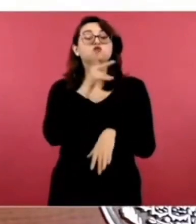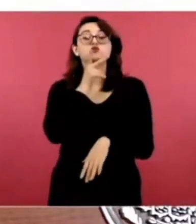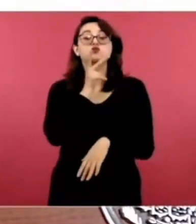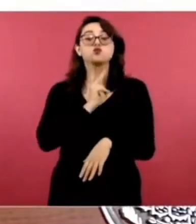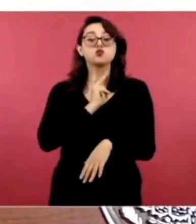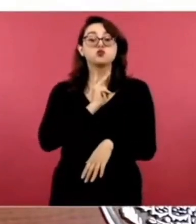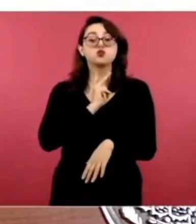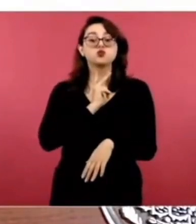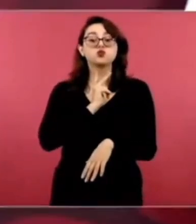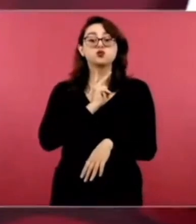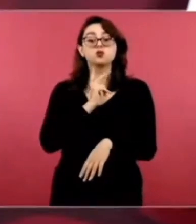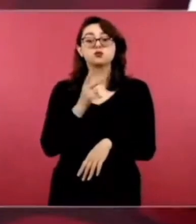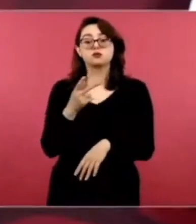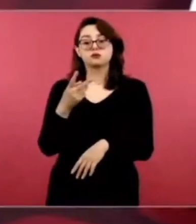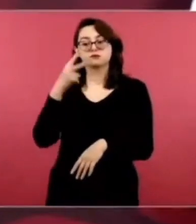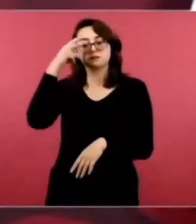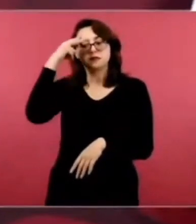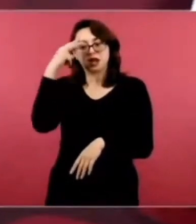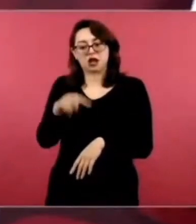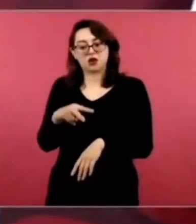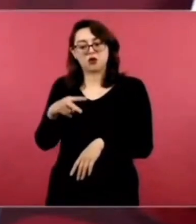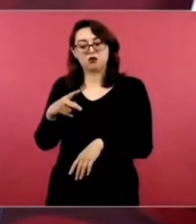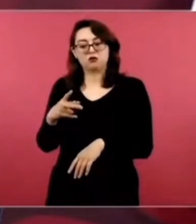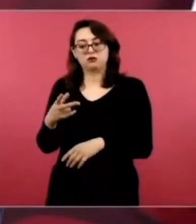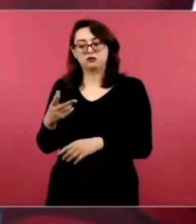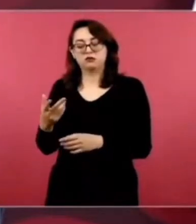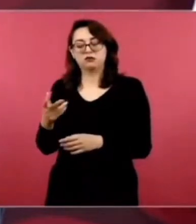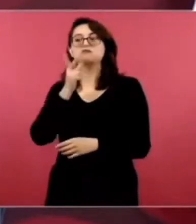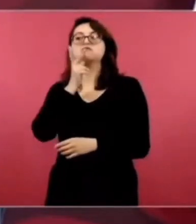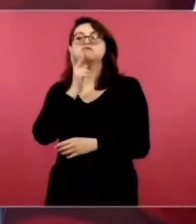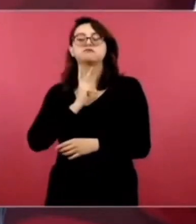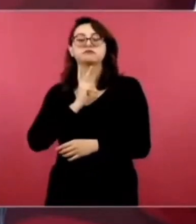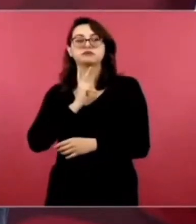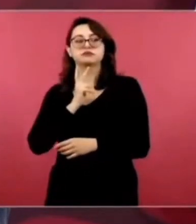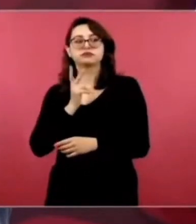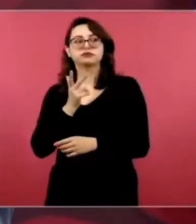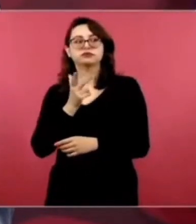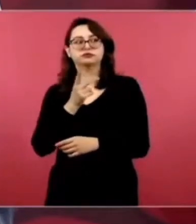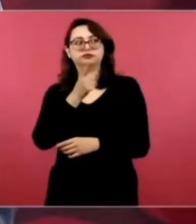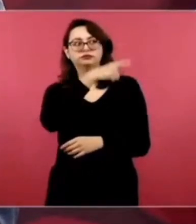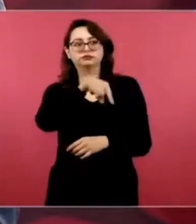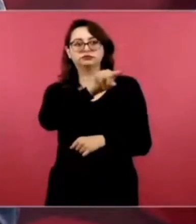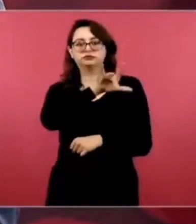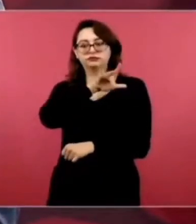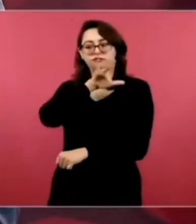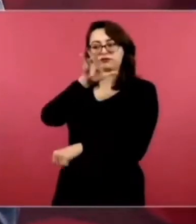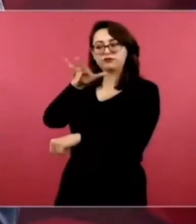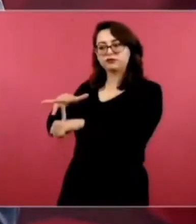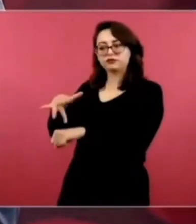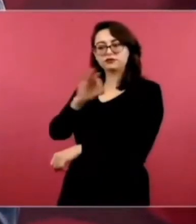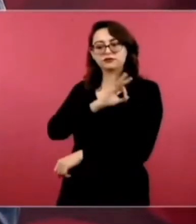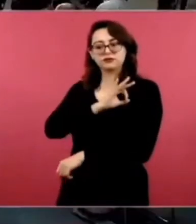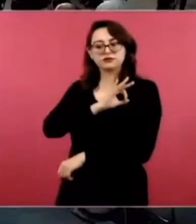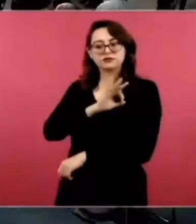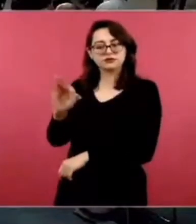se comprometía nuestro petróleo en el tratado comercial.